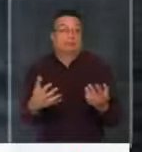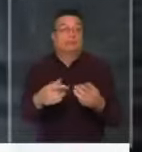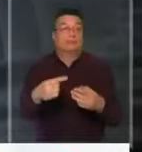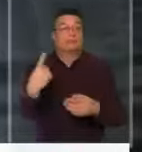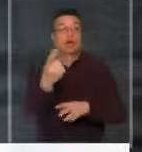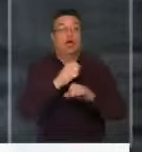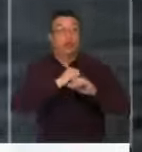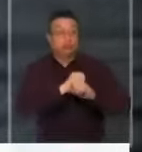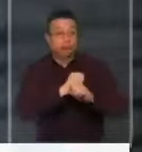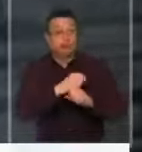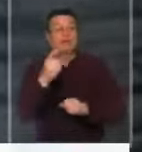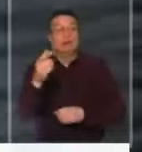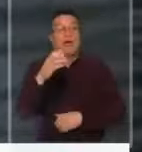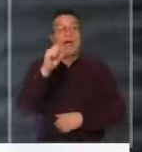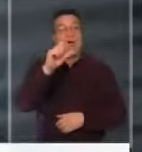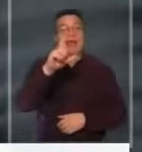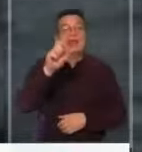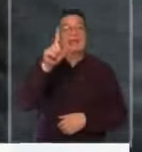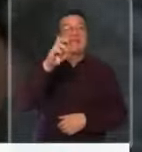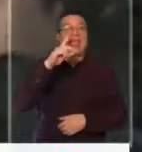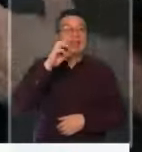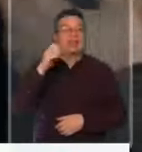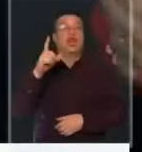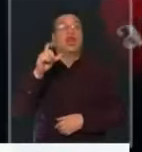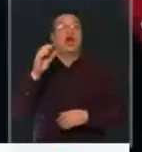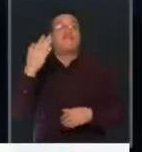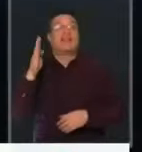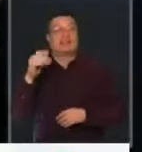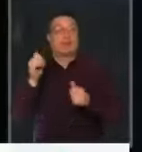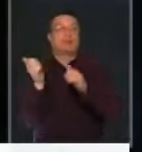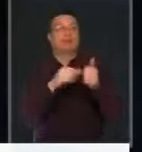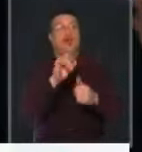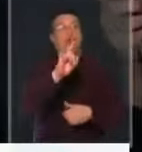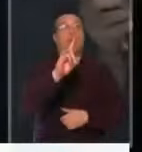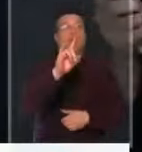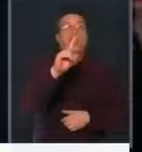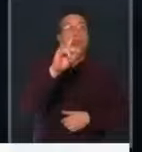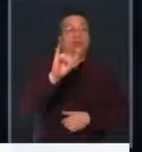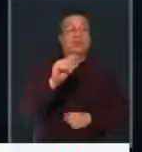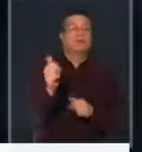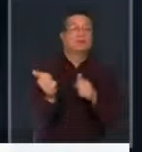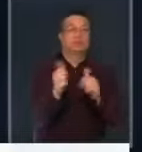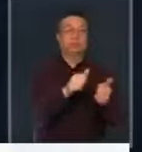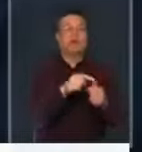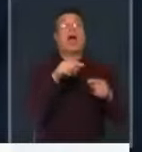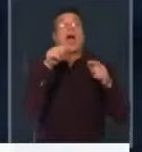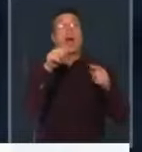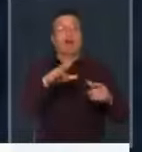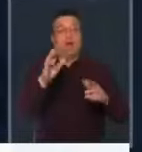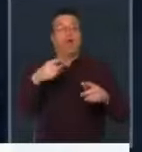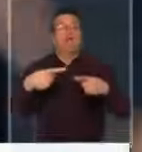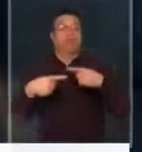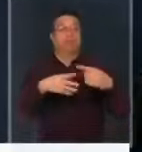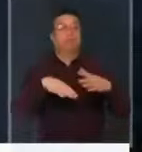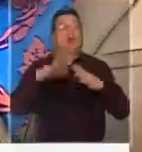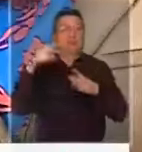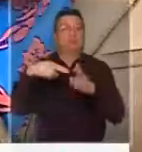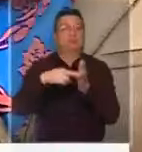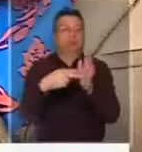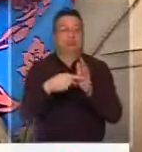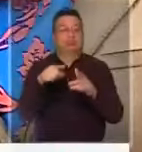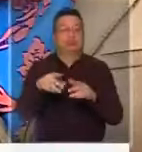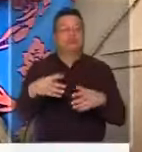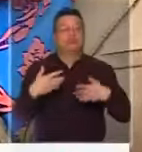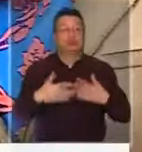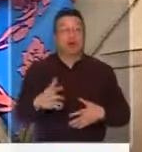tanto, el triunfo de Felipe Alessandri en Lo Barnechea frente al UDI Carlos Ward marcó la jornada en una de las disputas más polémicas del bloque.